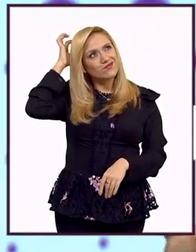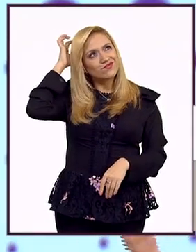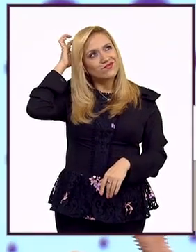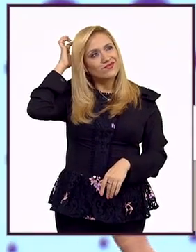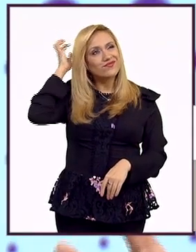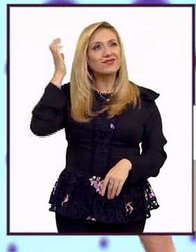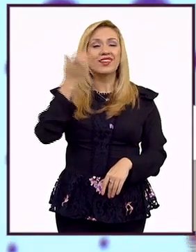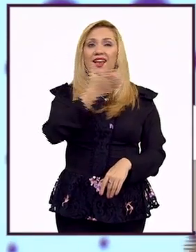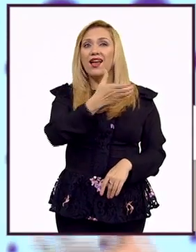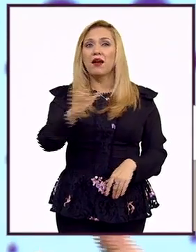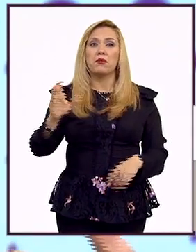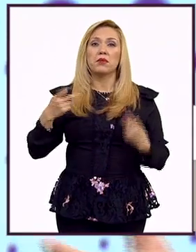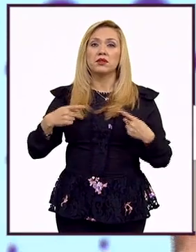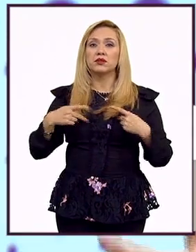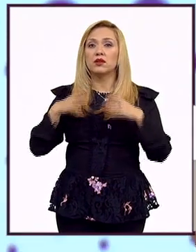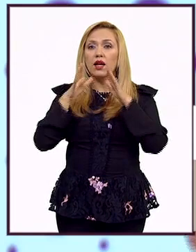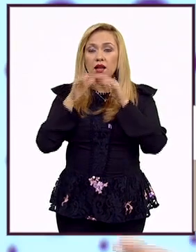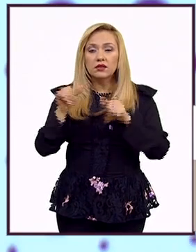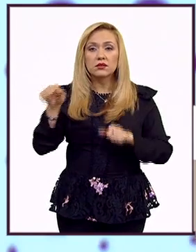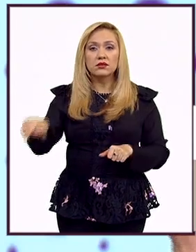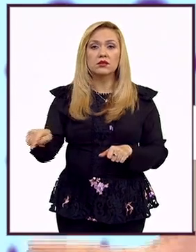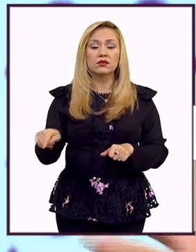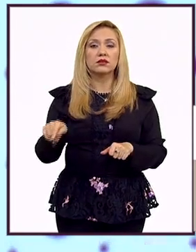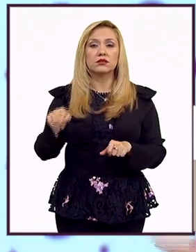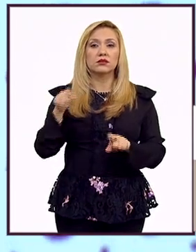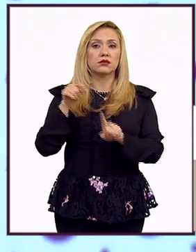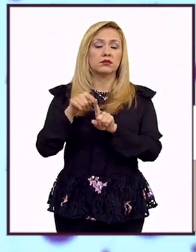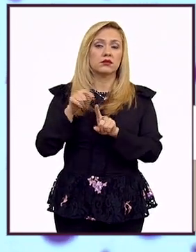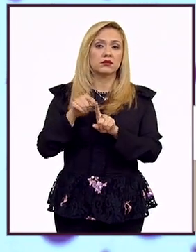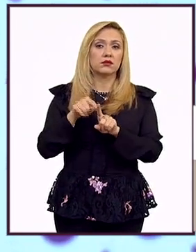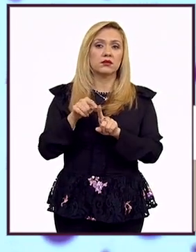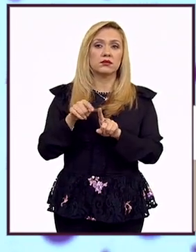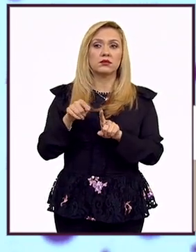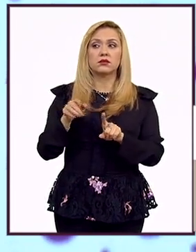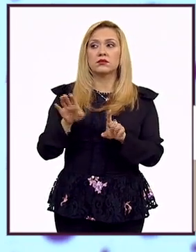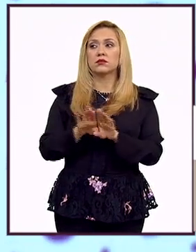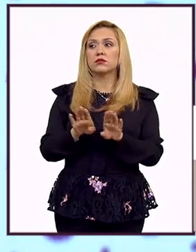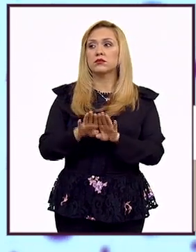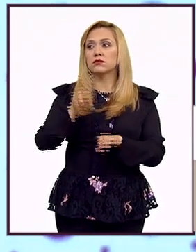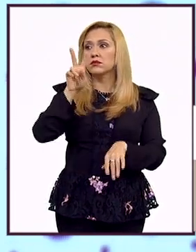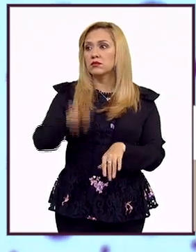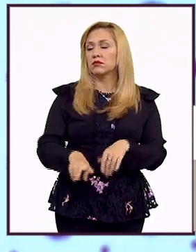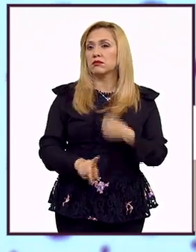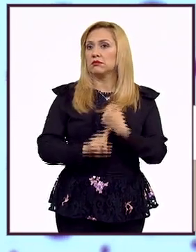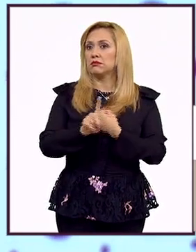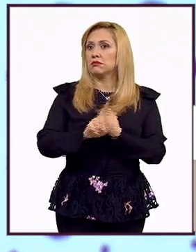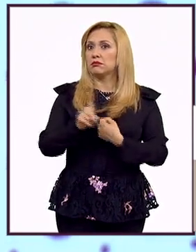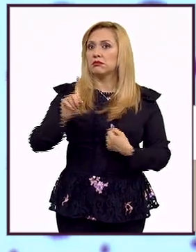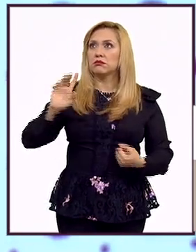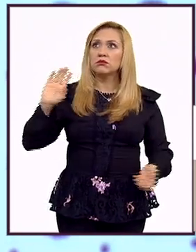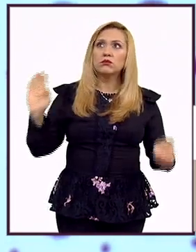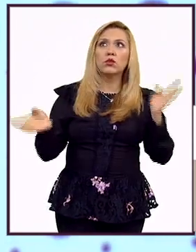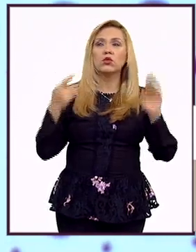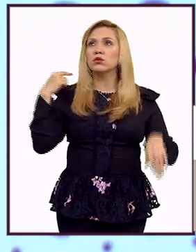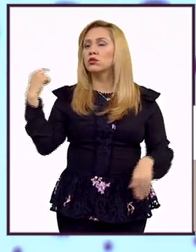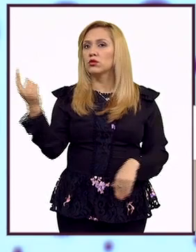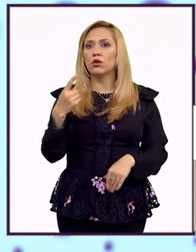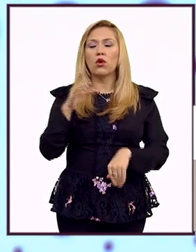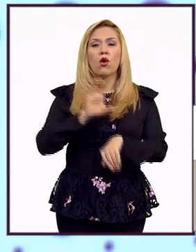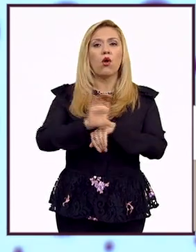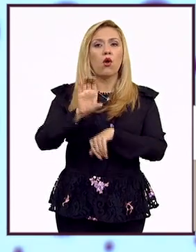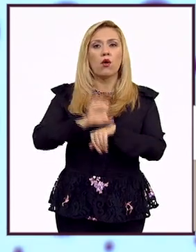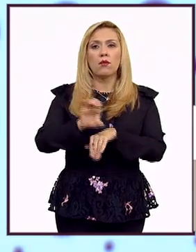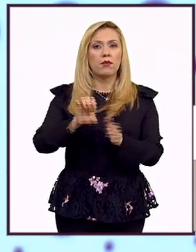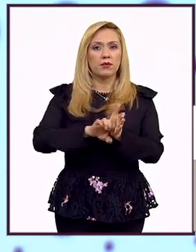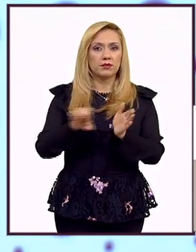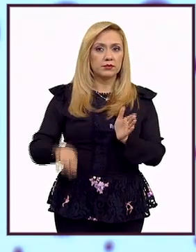situación del campesinado en México no es una situación particular de solo el campesinado en México, sino que es una situación del campesinado en el mundo. Colombia, por